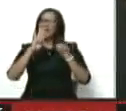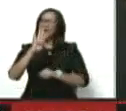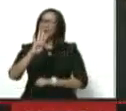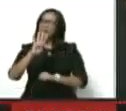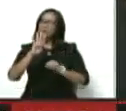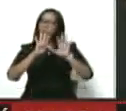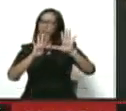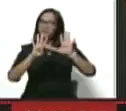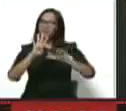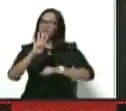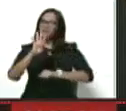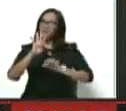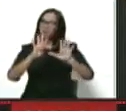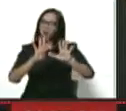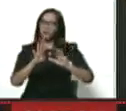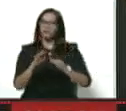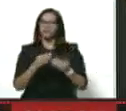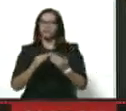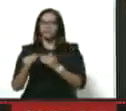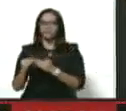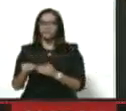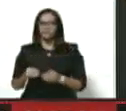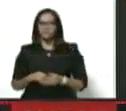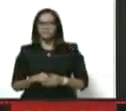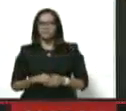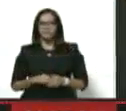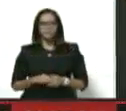46.949 comunidades. Va a haber una gran jornada,